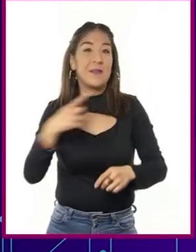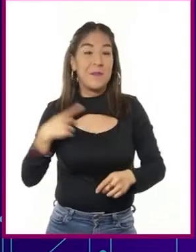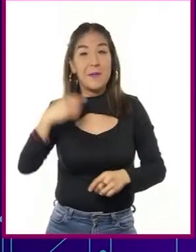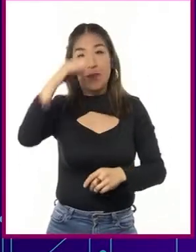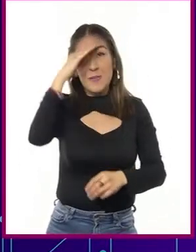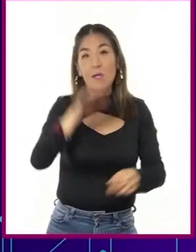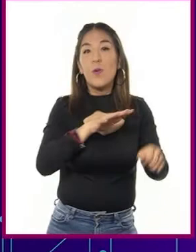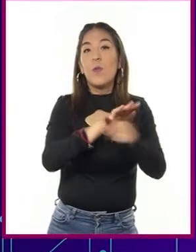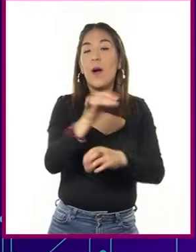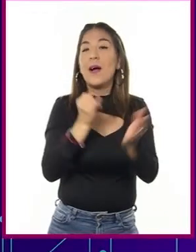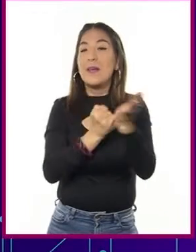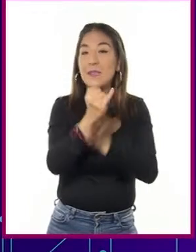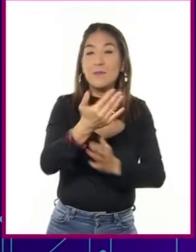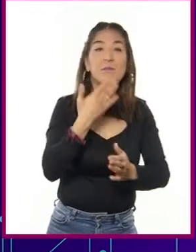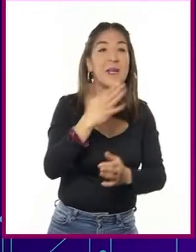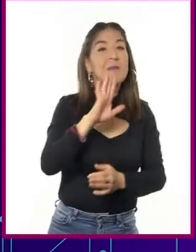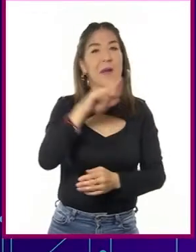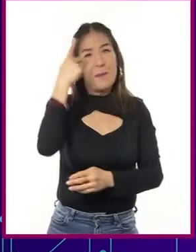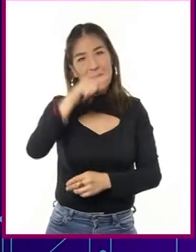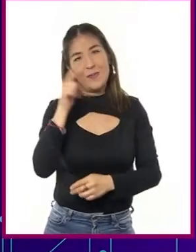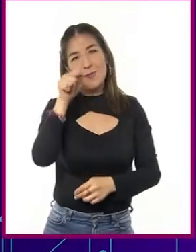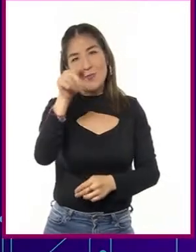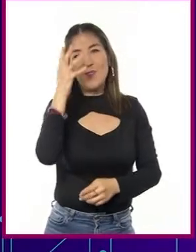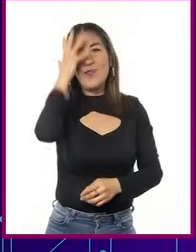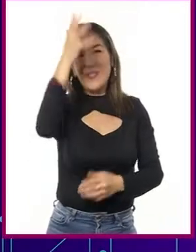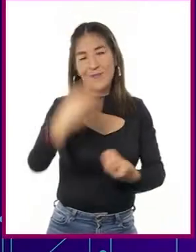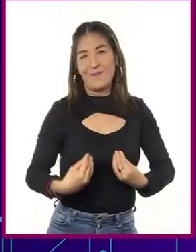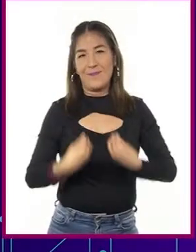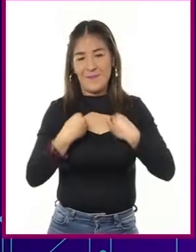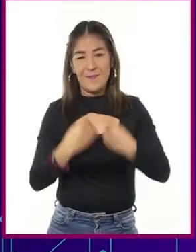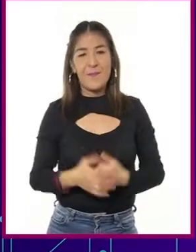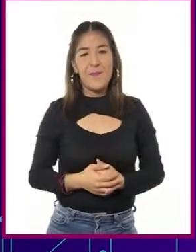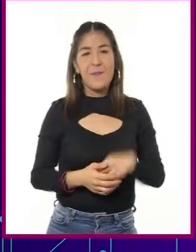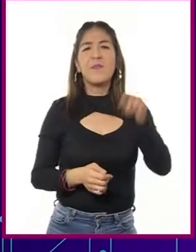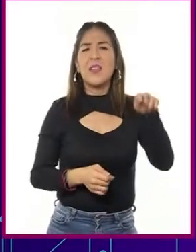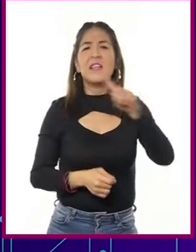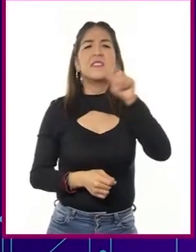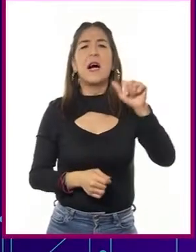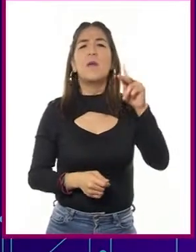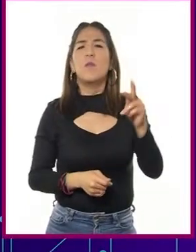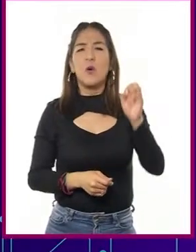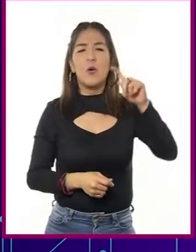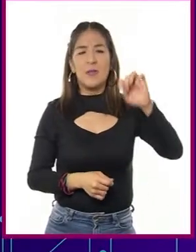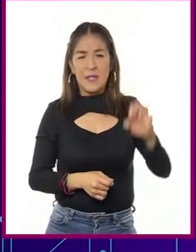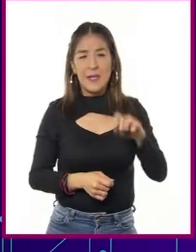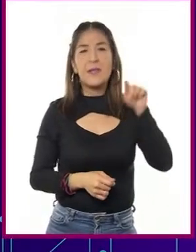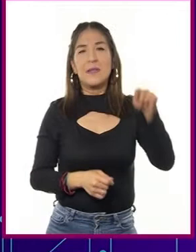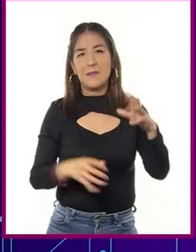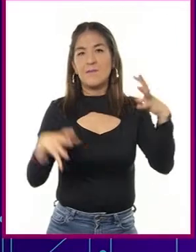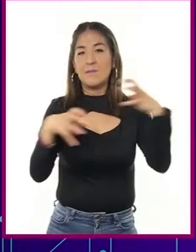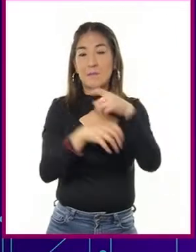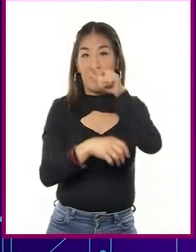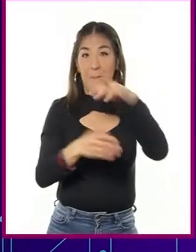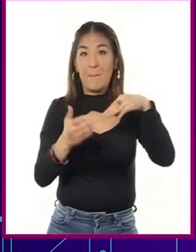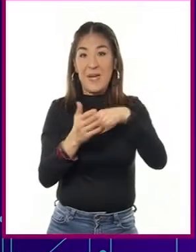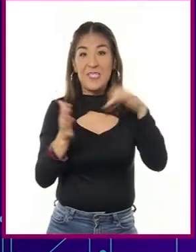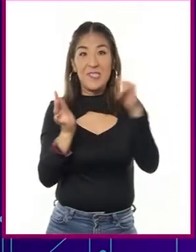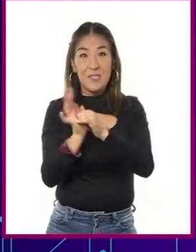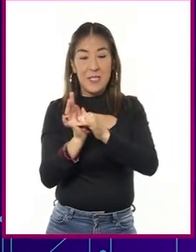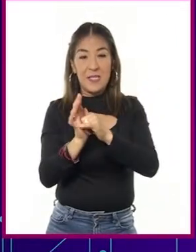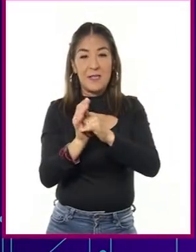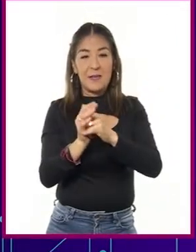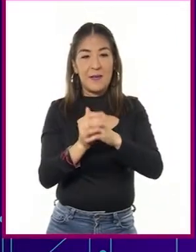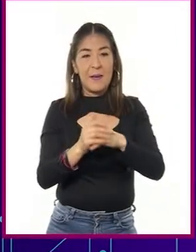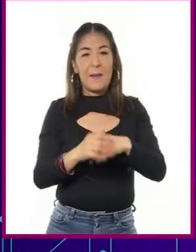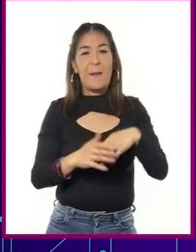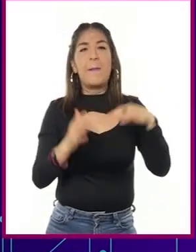zapote es un fruto nativo de Mesoamérica. Los mexicas lo llamaban zapotl, los mayas le llamaban